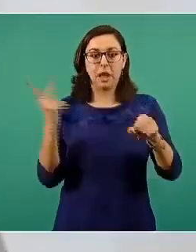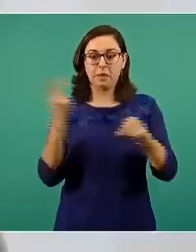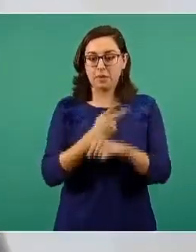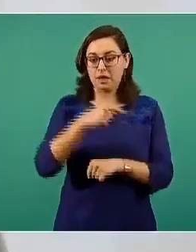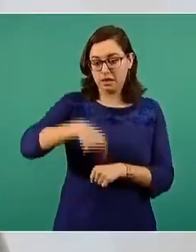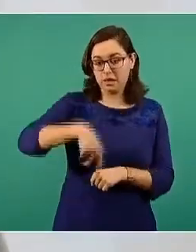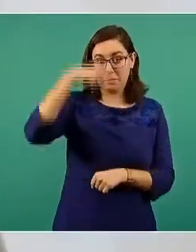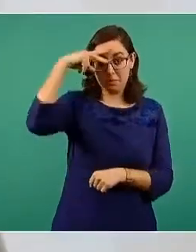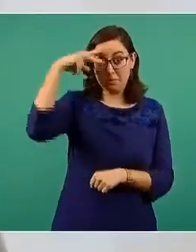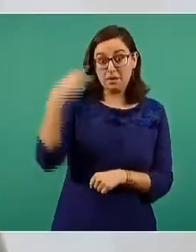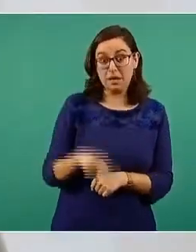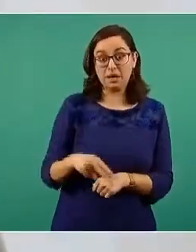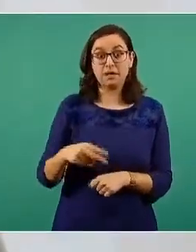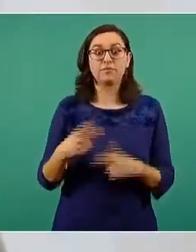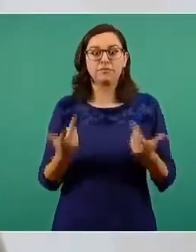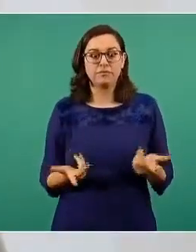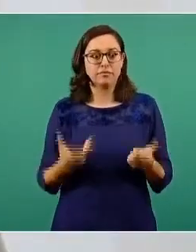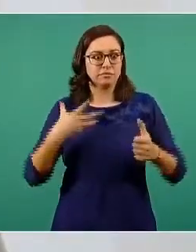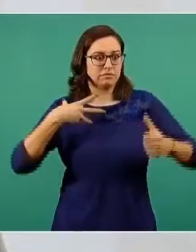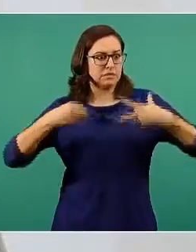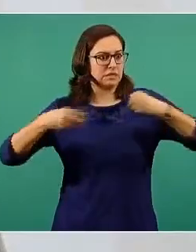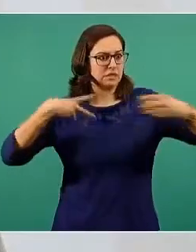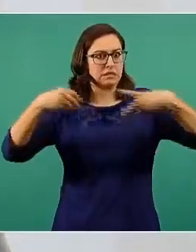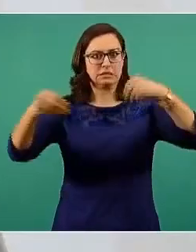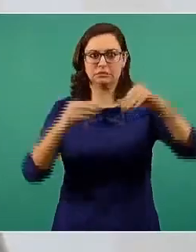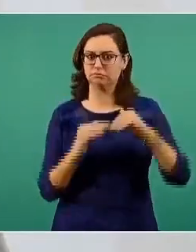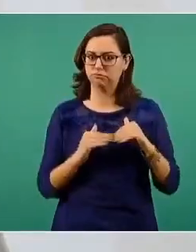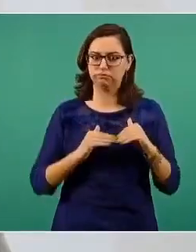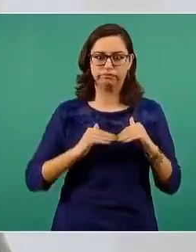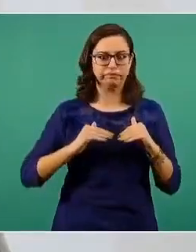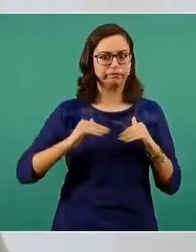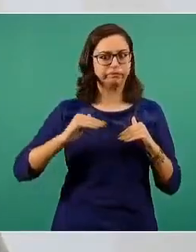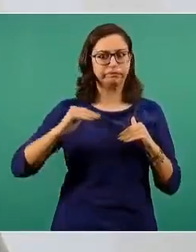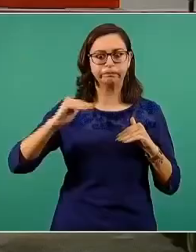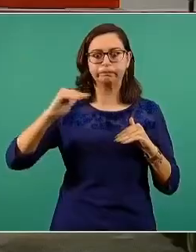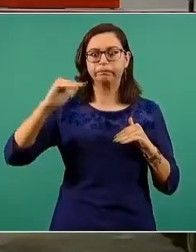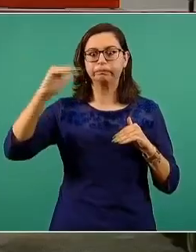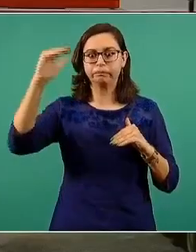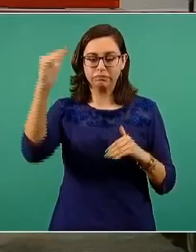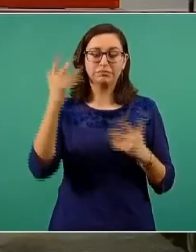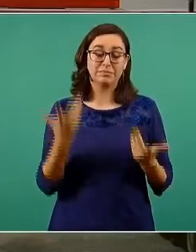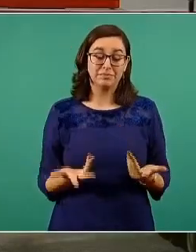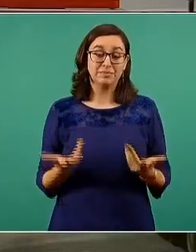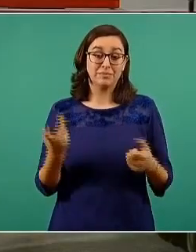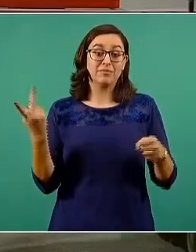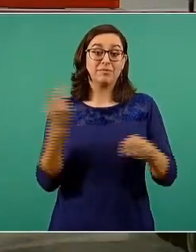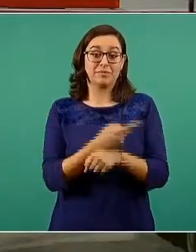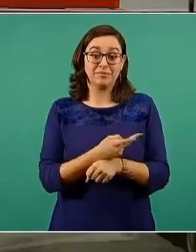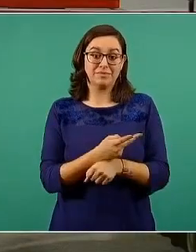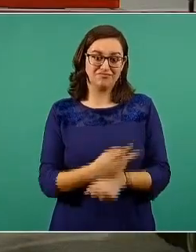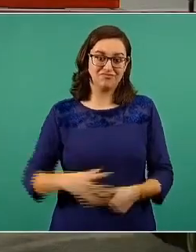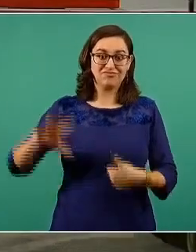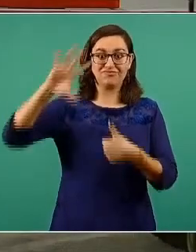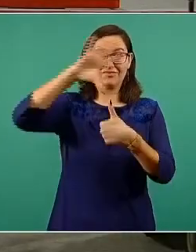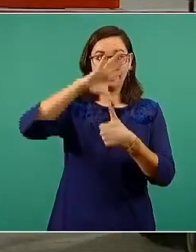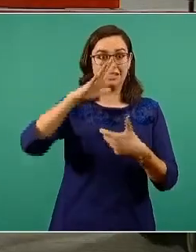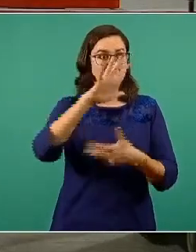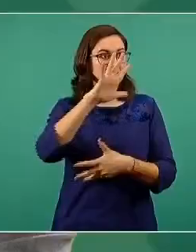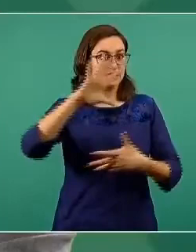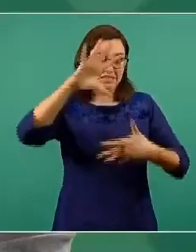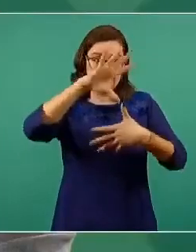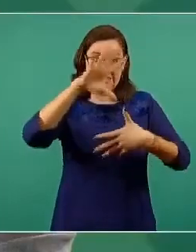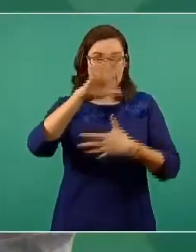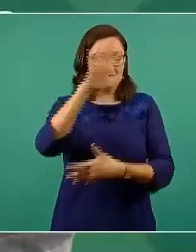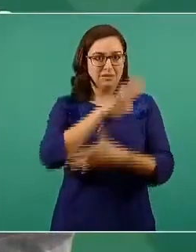México de un aumento muy importante del número de casos y, como todos los países de la región, dificultades en el acceso a las vacunas, y ahí